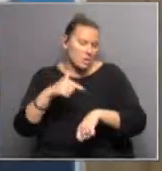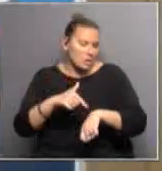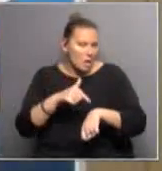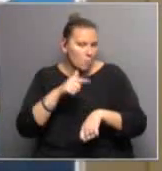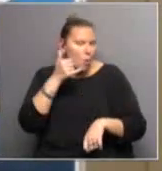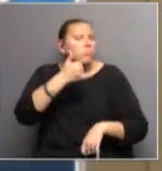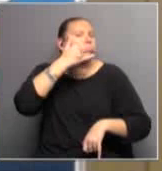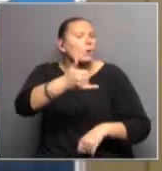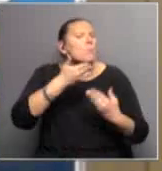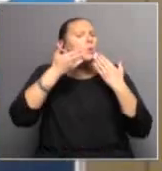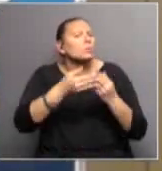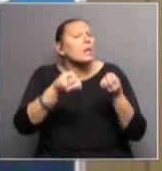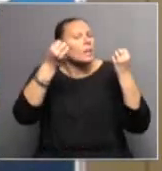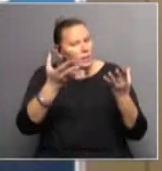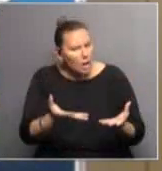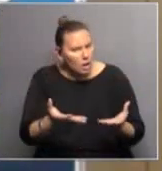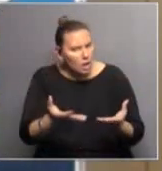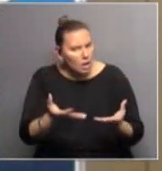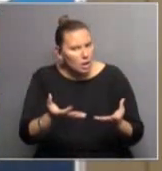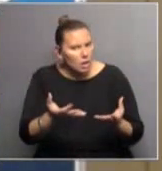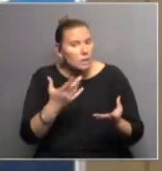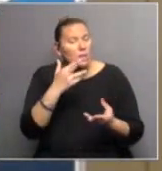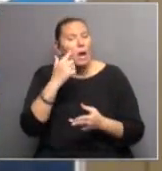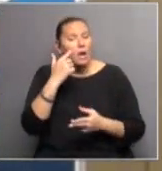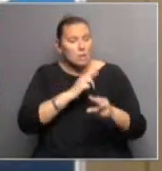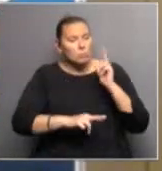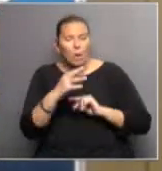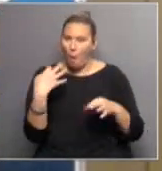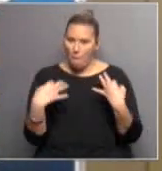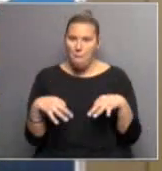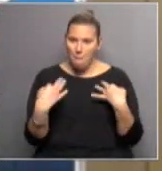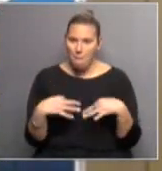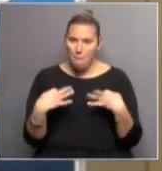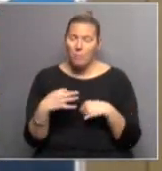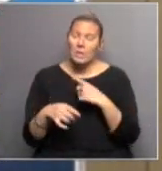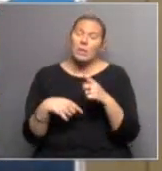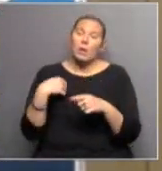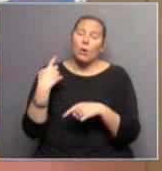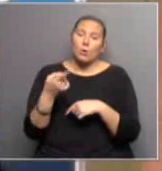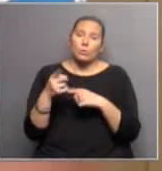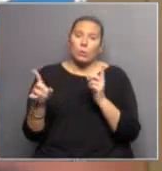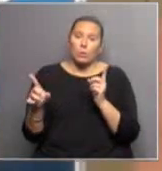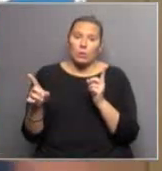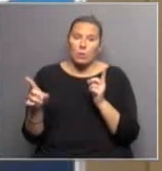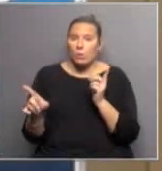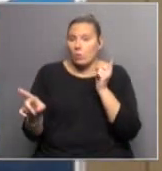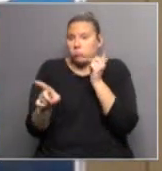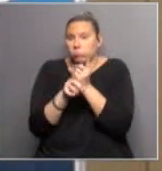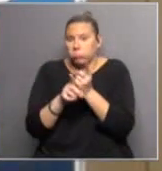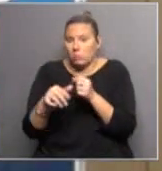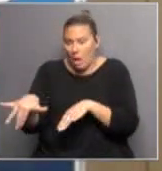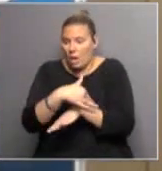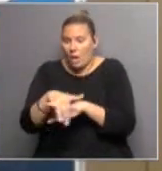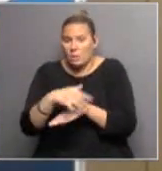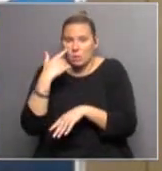para preguntar a ver cómo se encuentran y los resultados son excelentes. Otros nos los encontramos por ahí, por